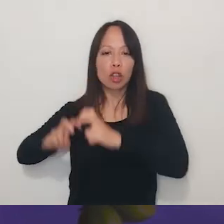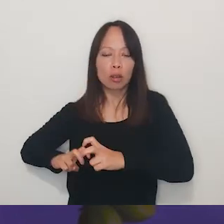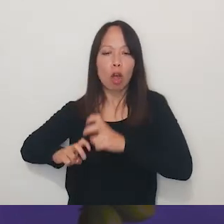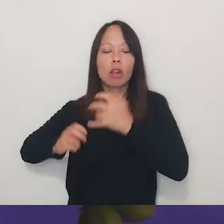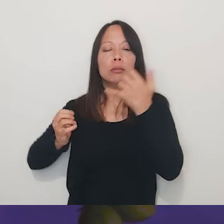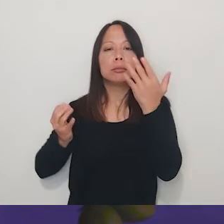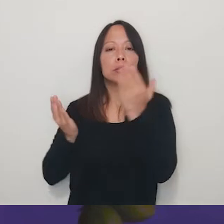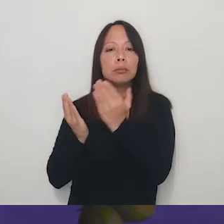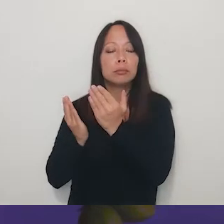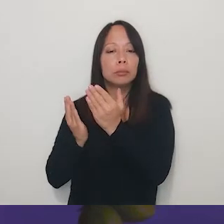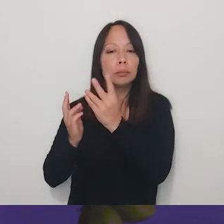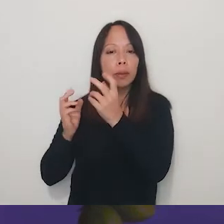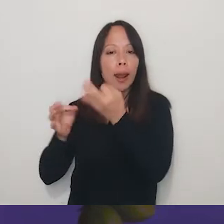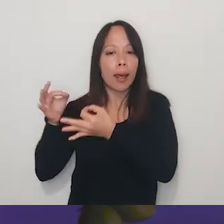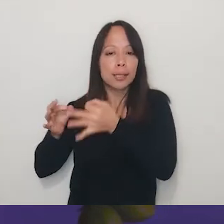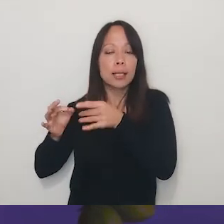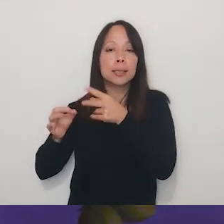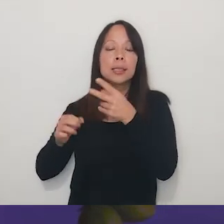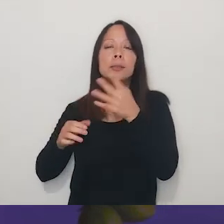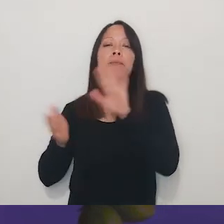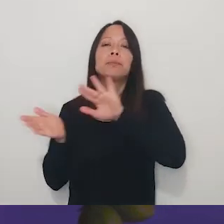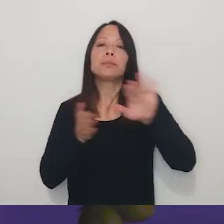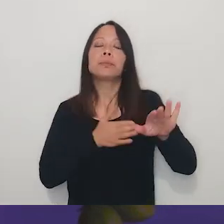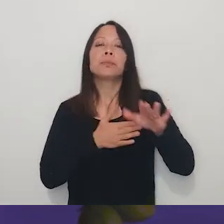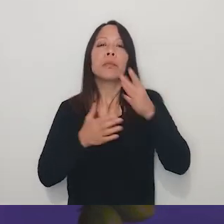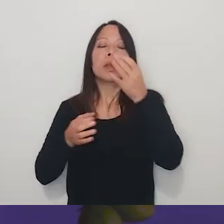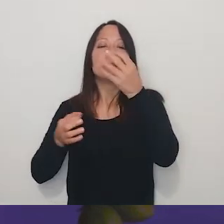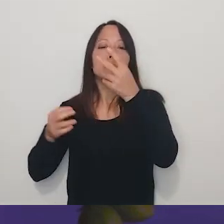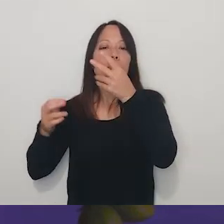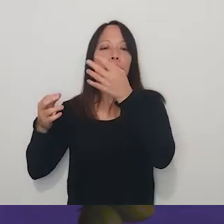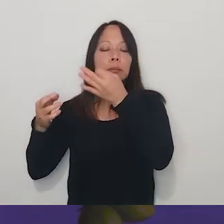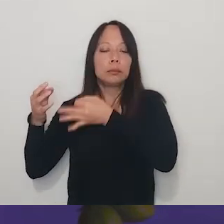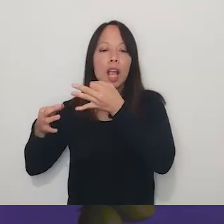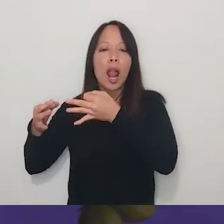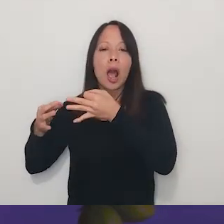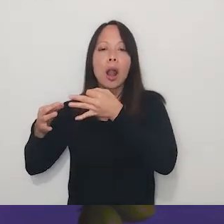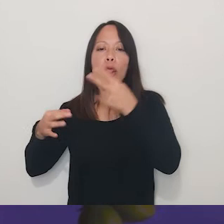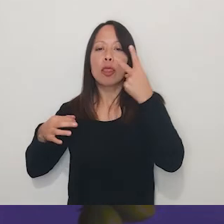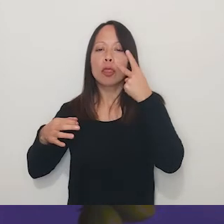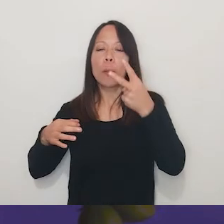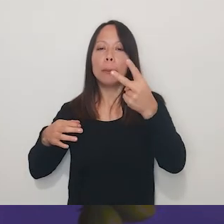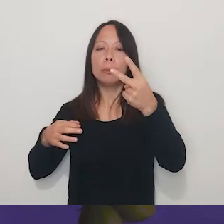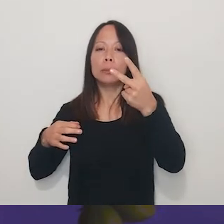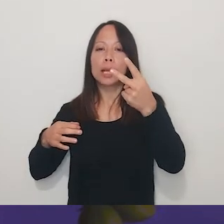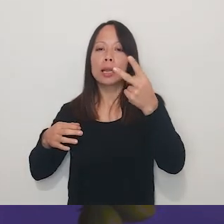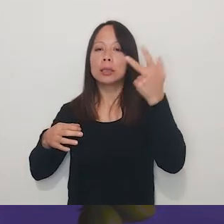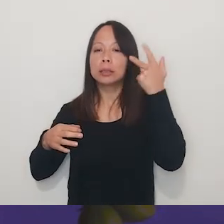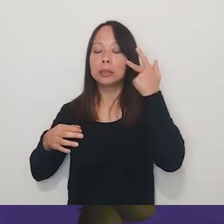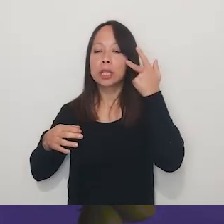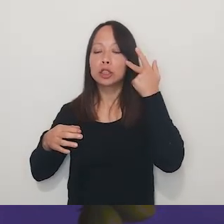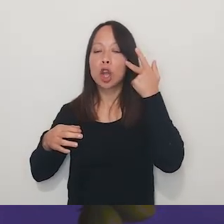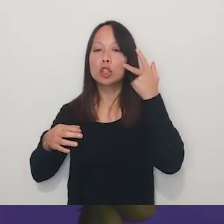estudiarlo. Hay un estudio en el 2018 en que dice que los exomas del 2012 al